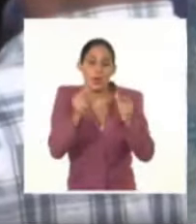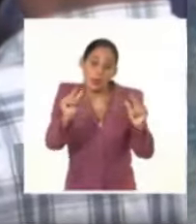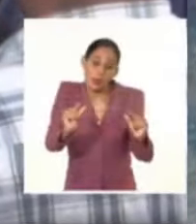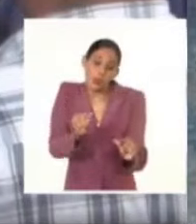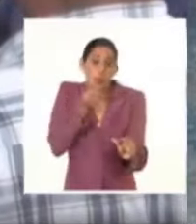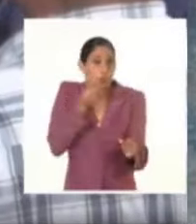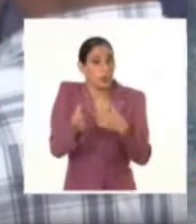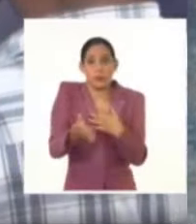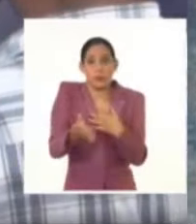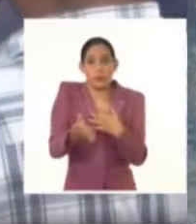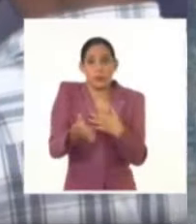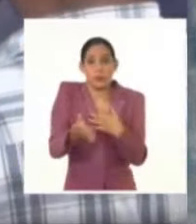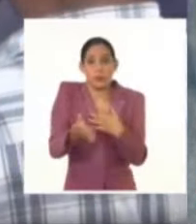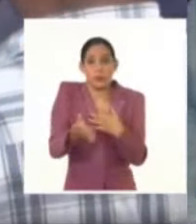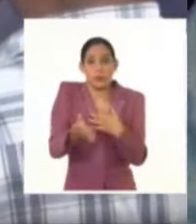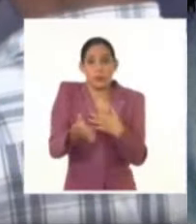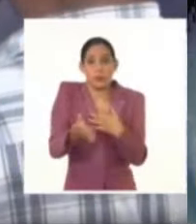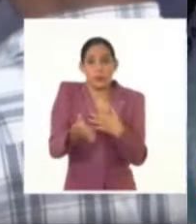eficiente y aprovechar las áreas.